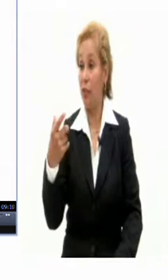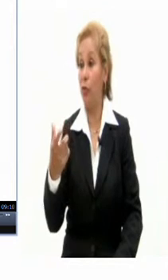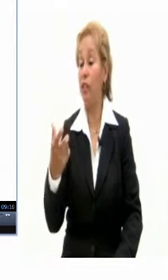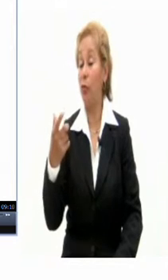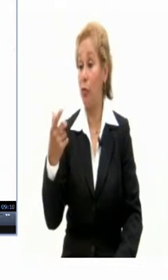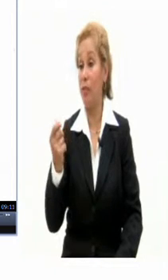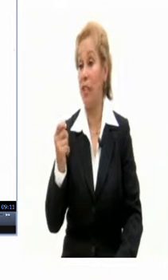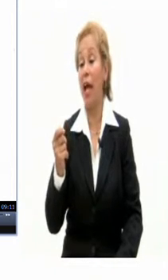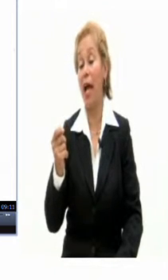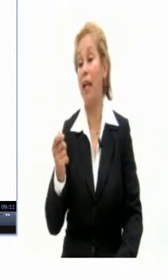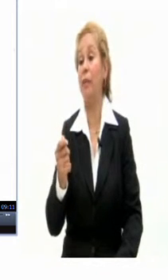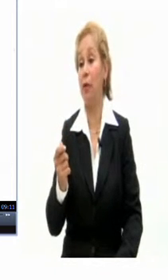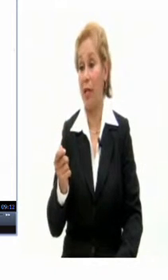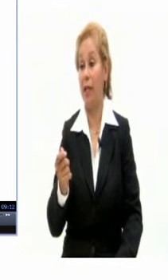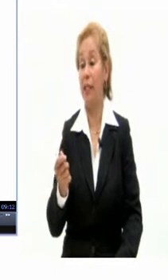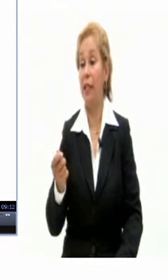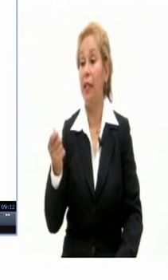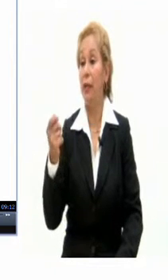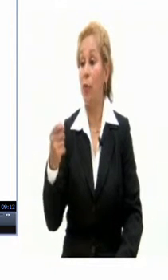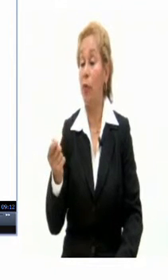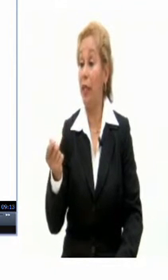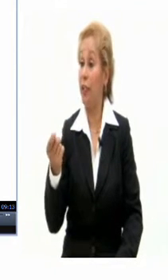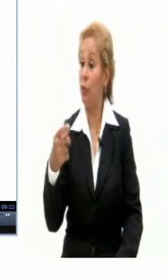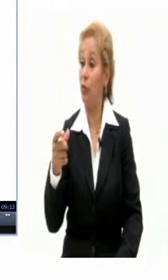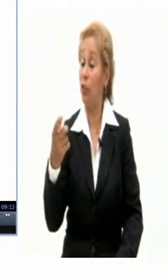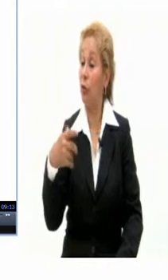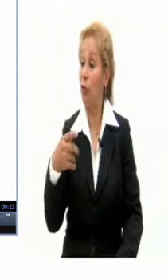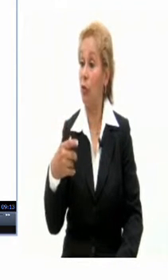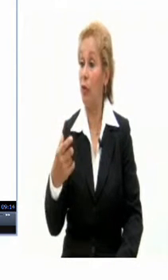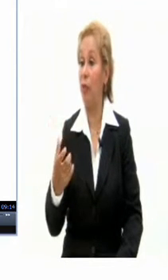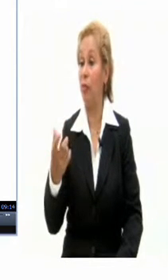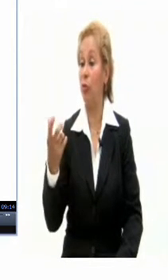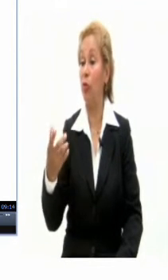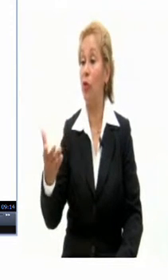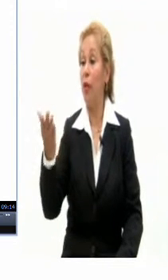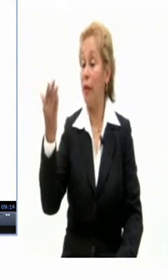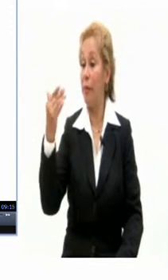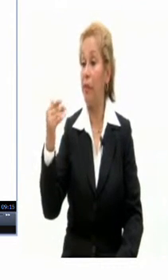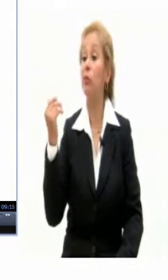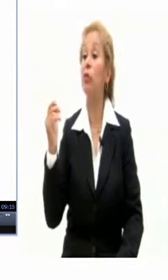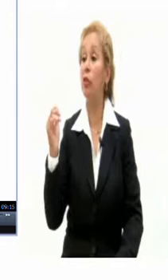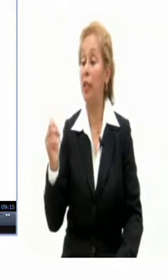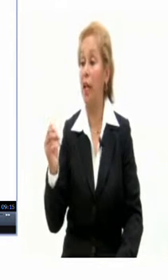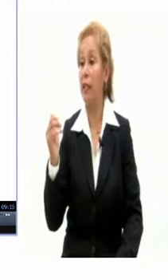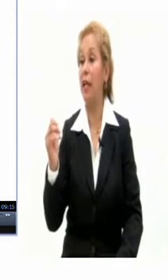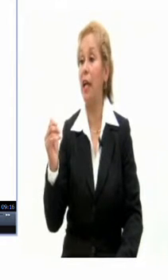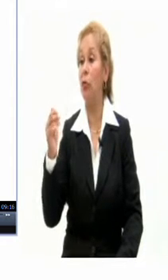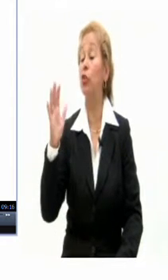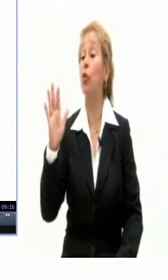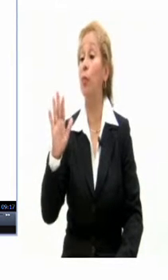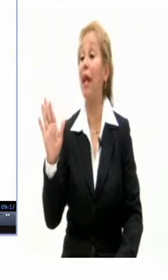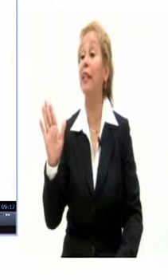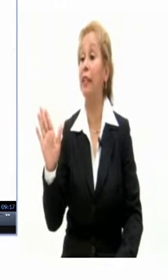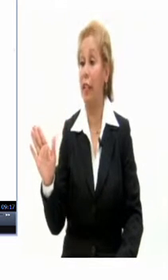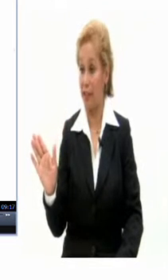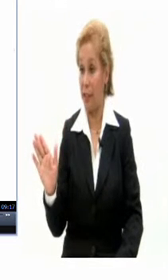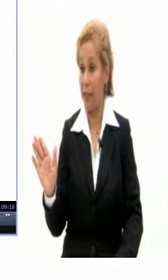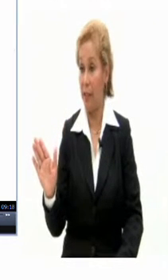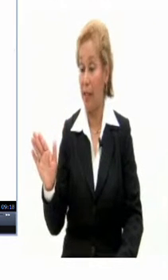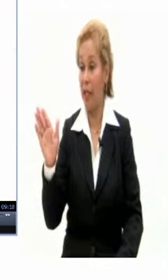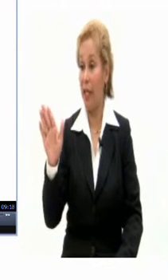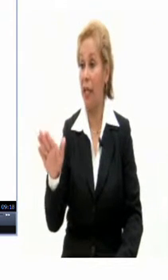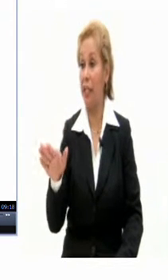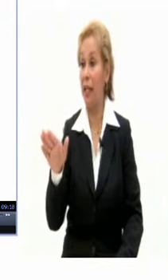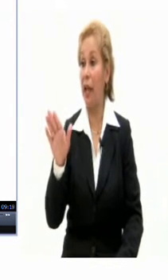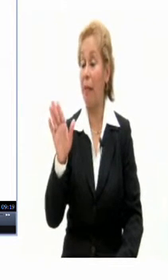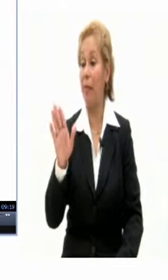aplicando en nuestra universidad a las peruanas. Muy bien, entonces no nos olvidemos, ¿no? Empecemos a ordenar ya nuestro plan de